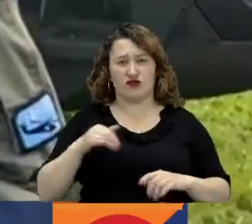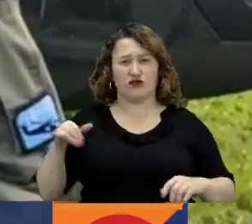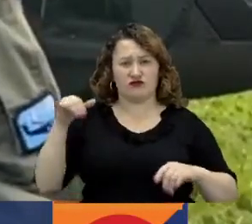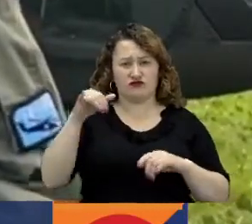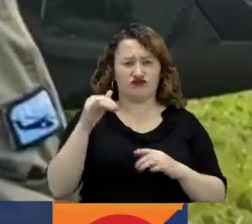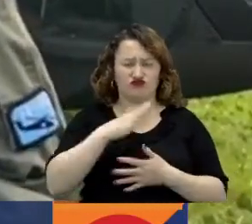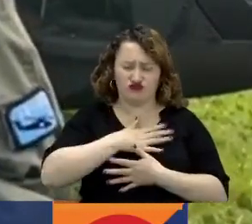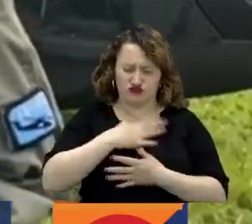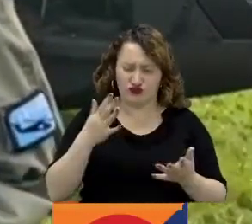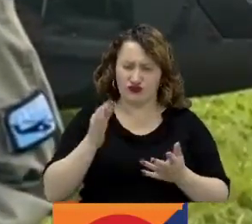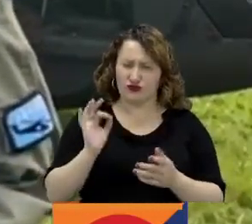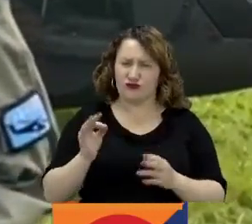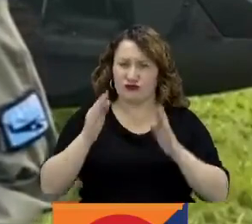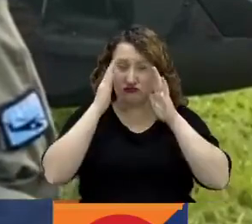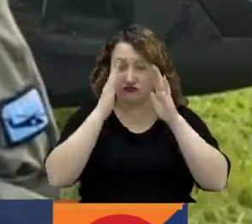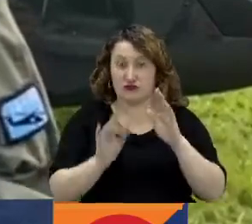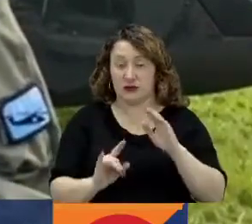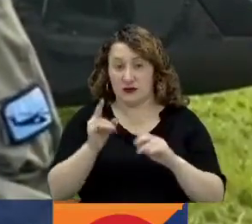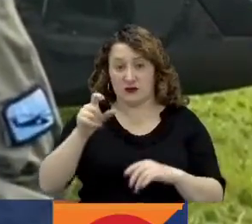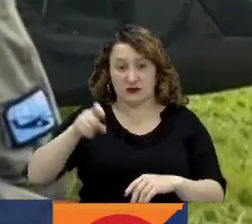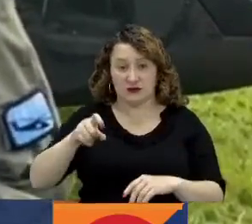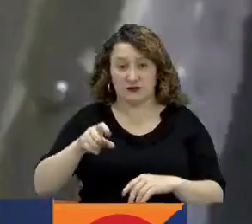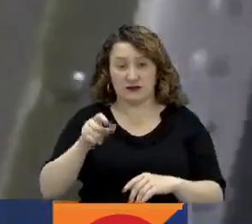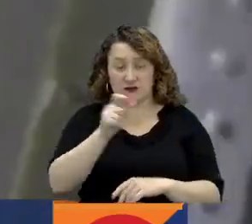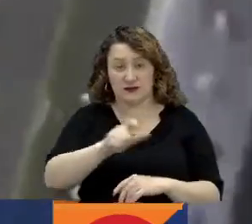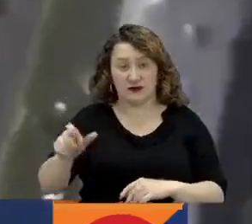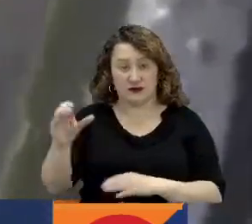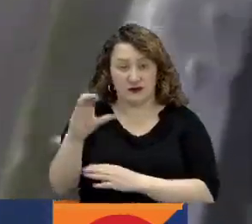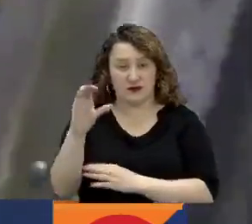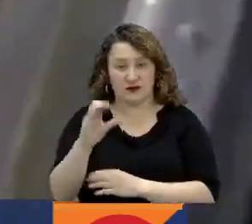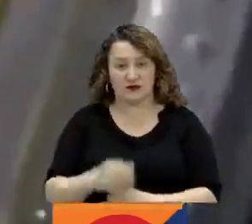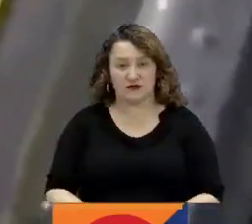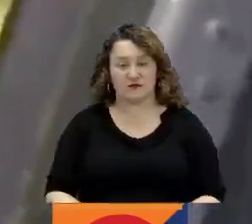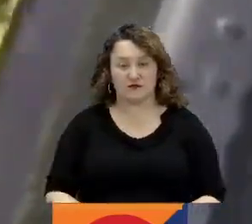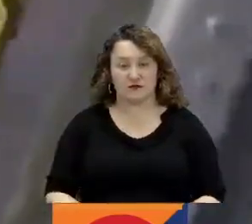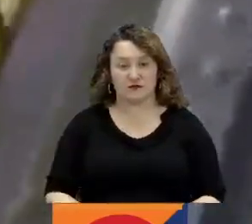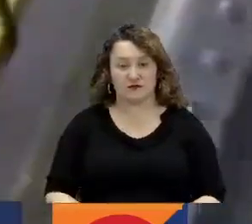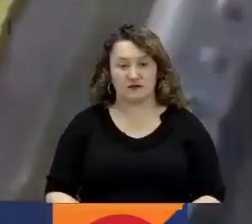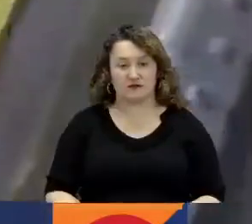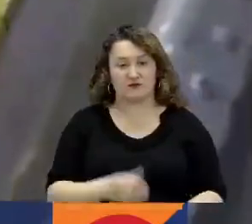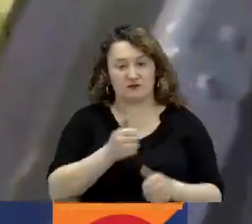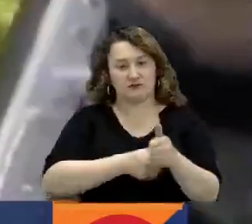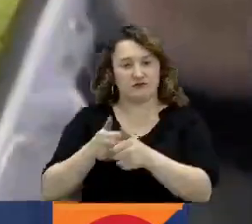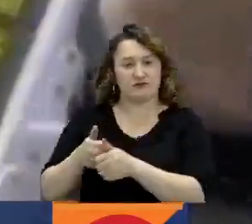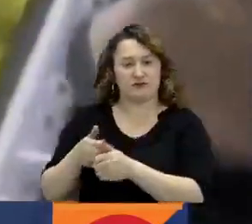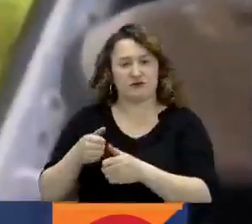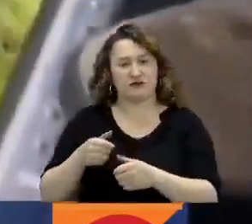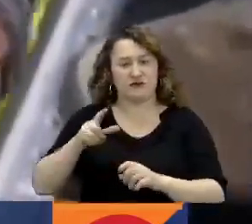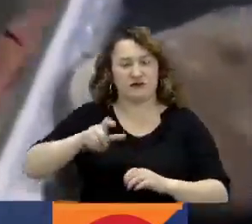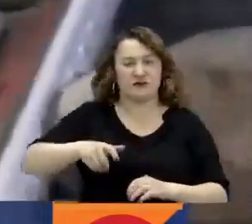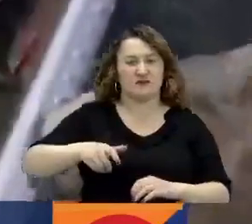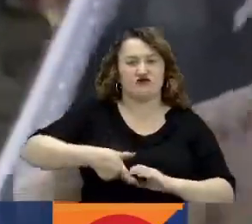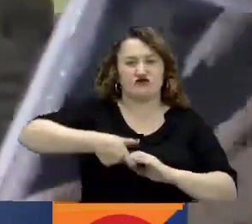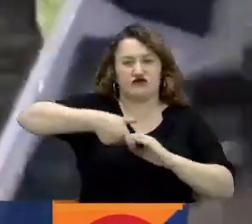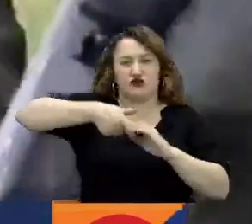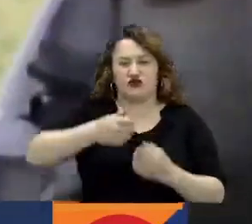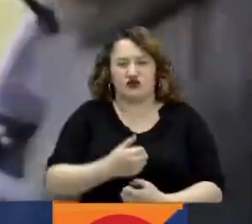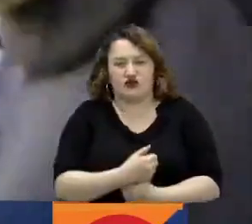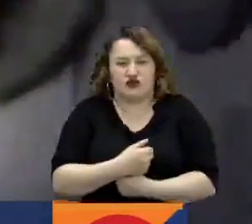presta siempre a atender todas las necesidades del pueblo colombiano. Uno a uno fueron extraídos con un cable y una grúa a pocos metros de